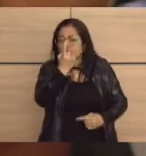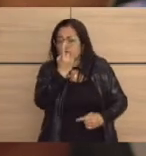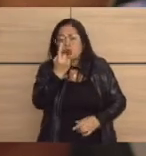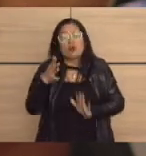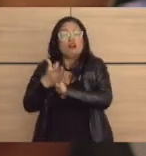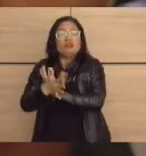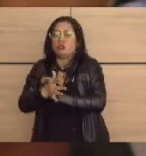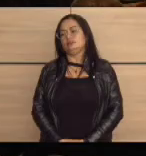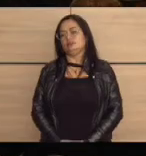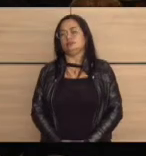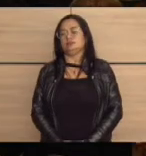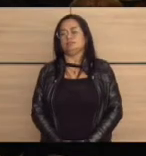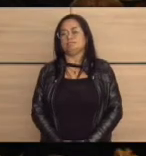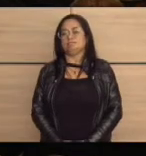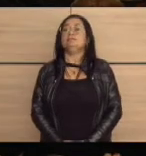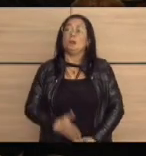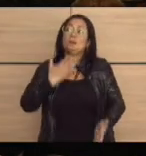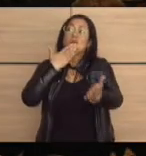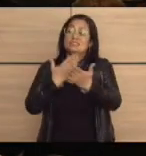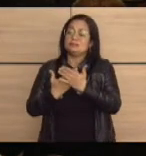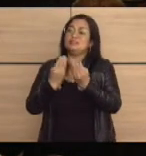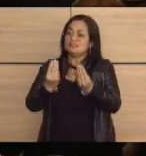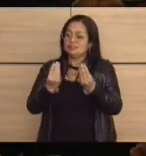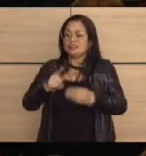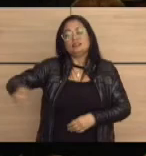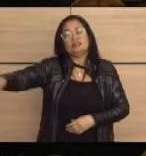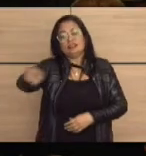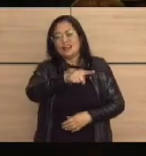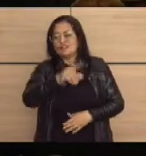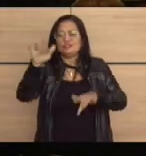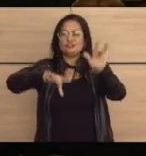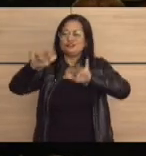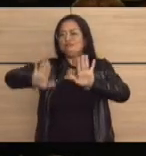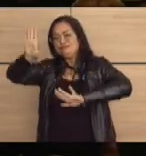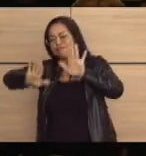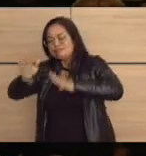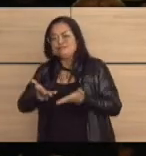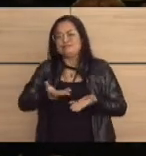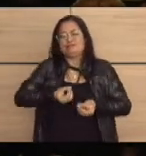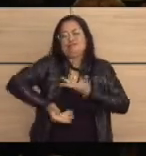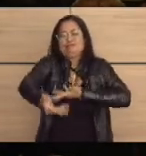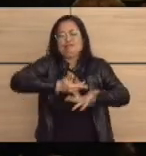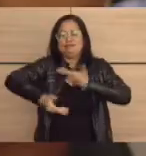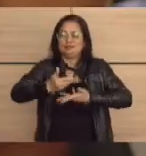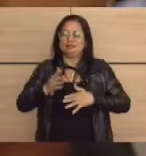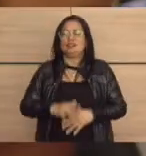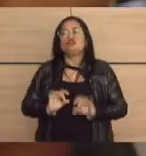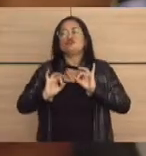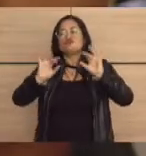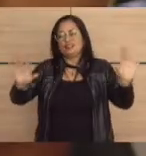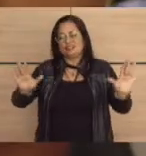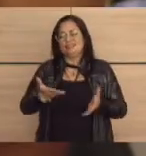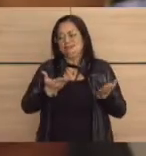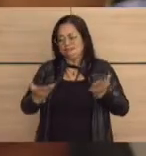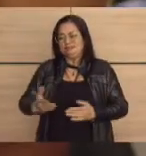pasó. Bueno, muchísimas gracias a todos y mucha suerte con todas sus tareas.